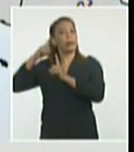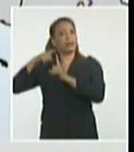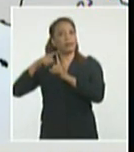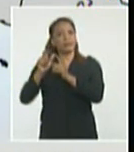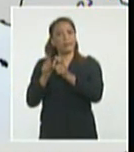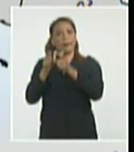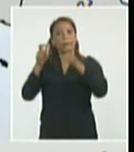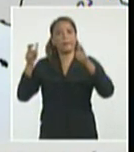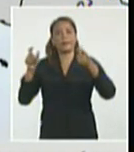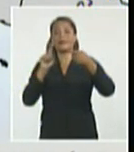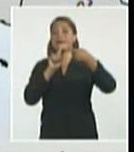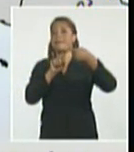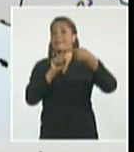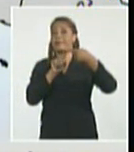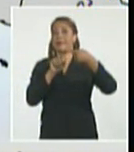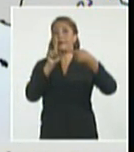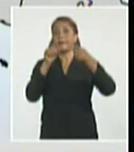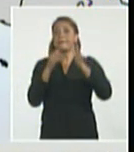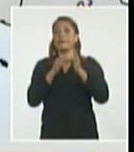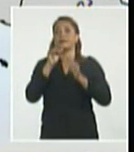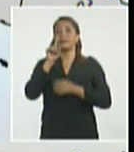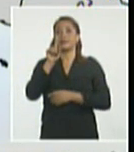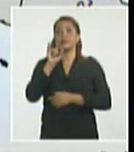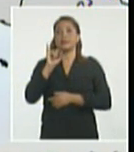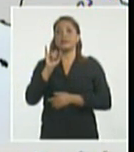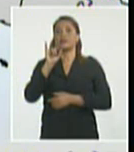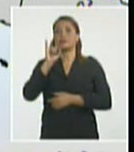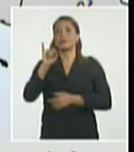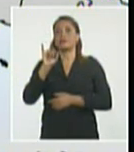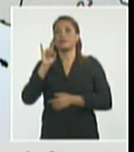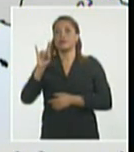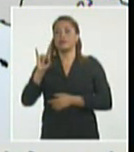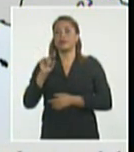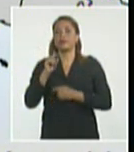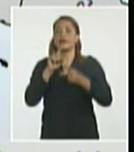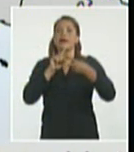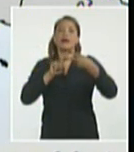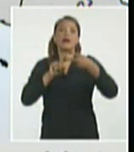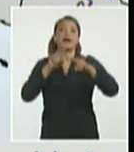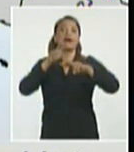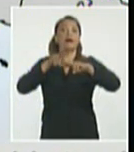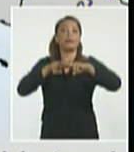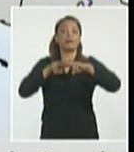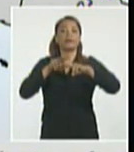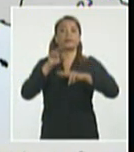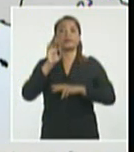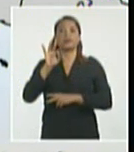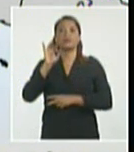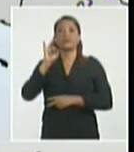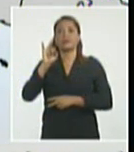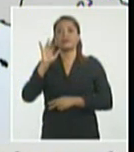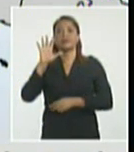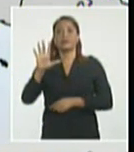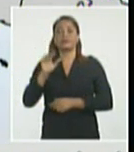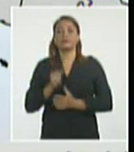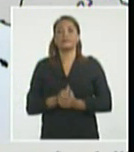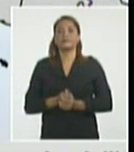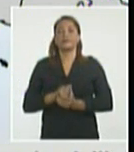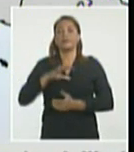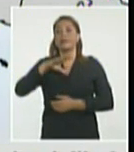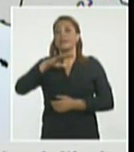mayor, 1.669. Le sigue La Habana con 875, Pinar del